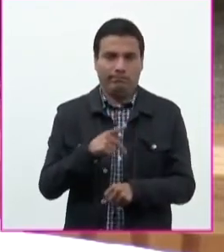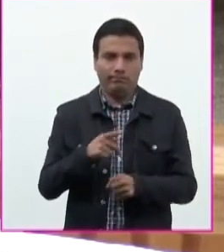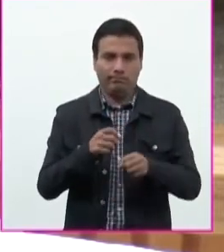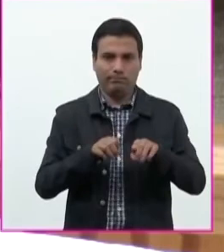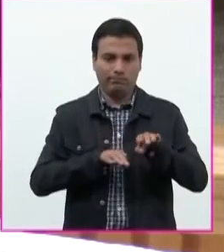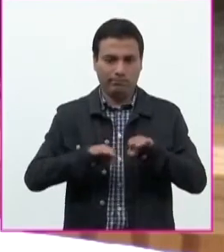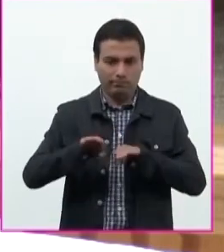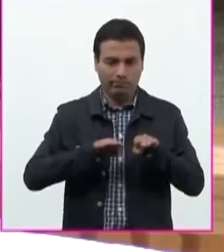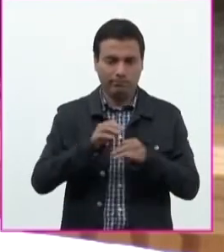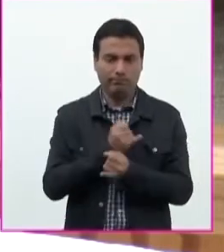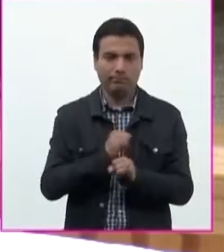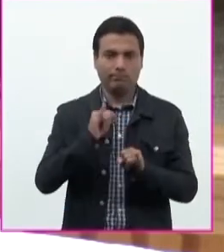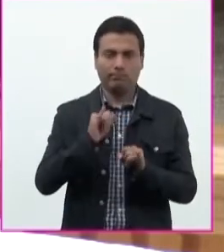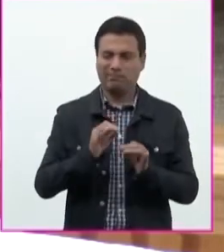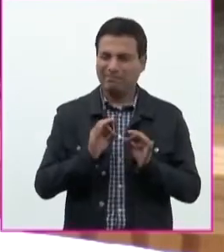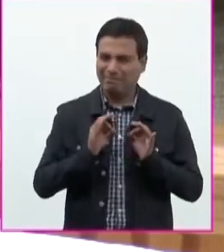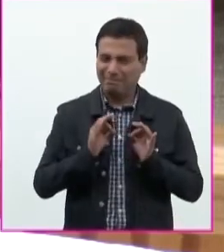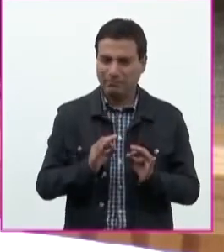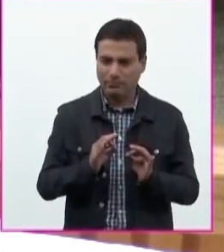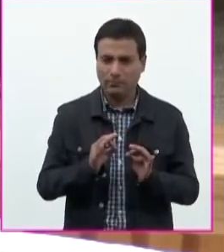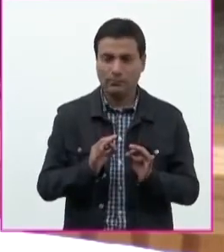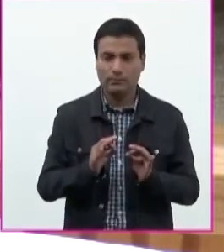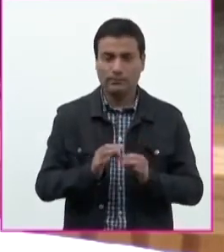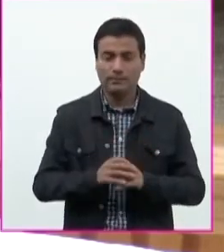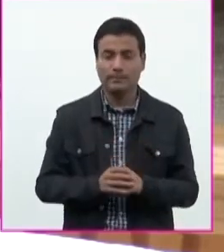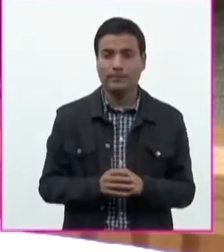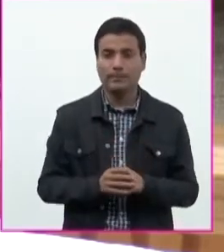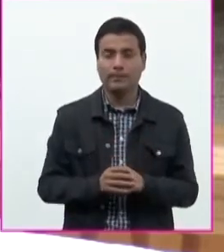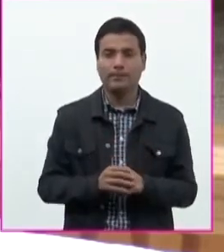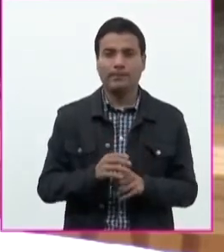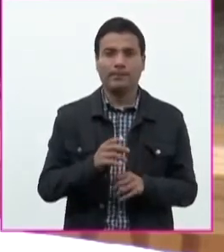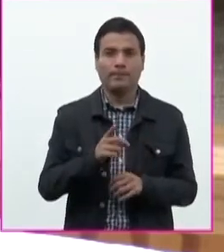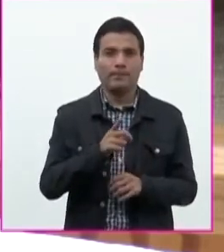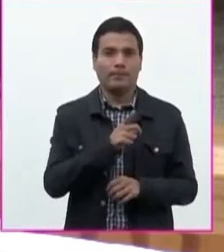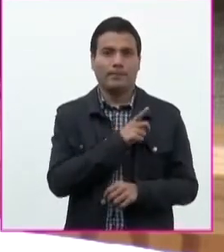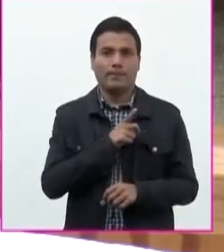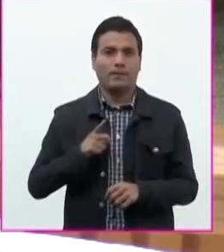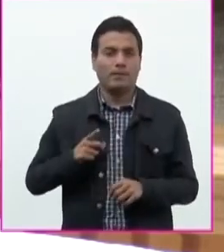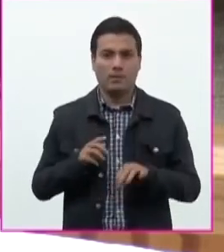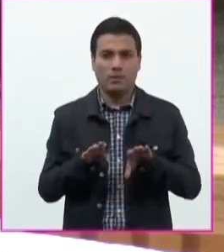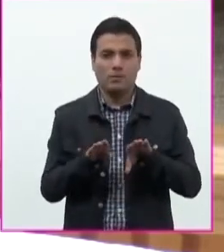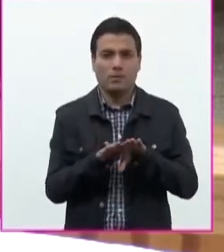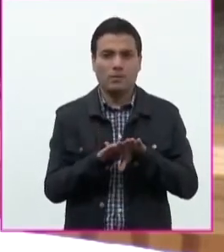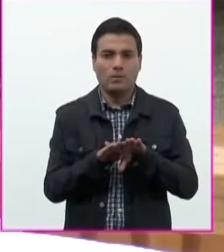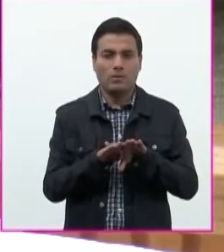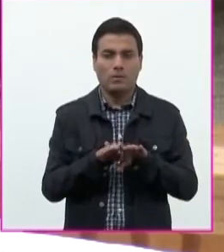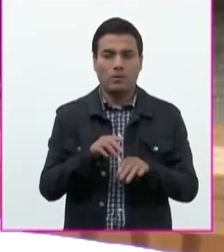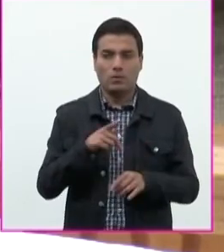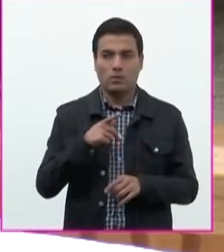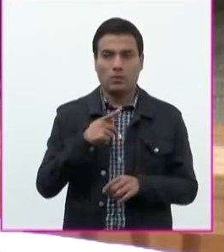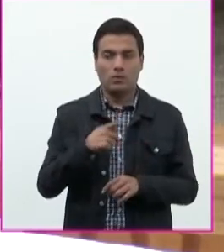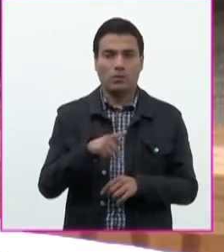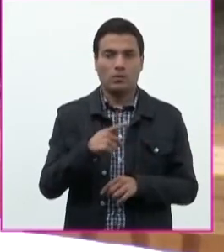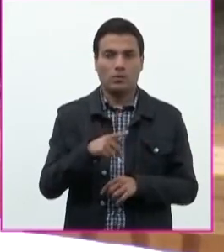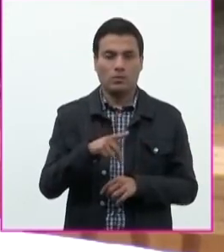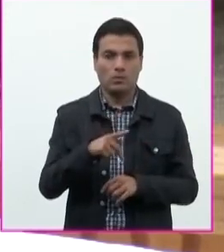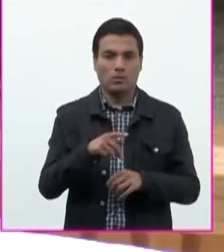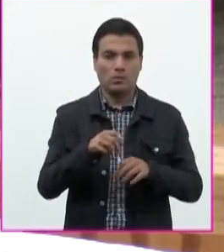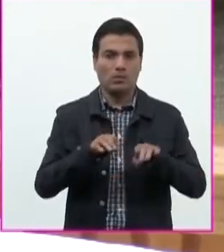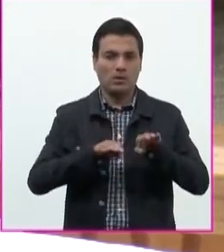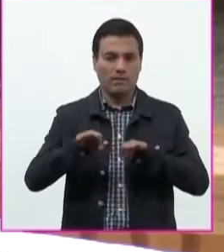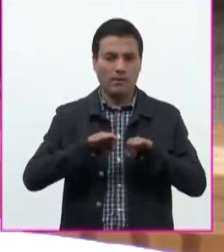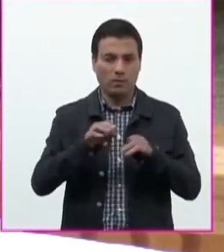grado llega la protección de las garantías que protegen el ejercicio independiente